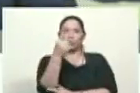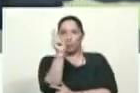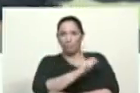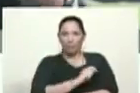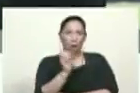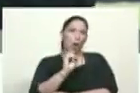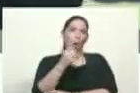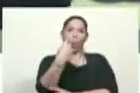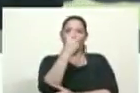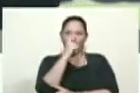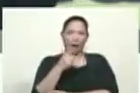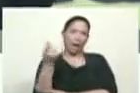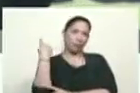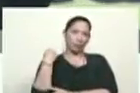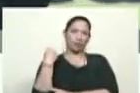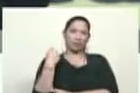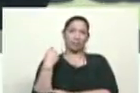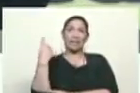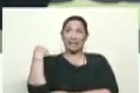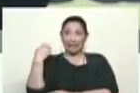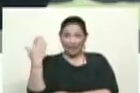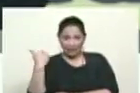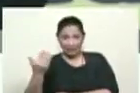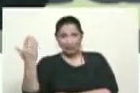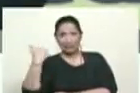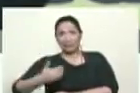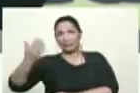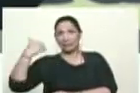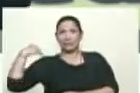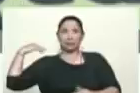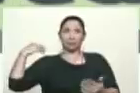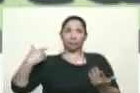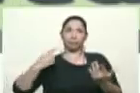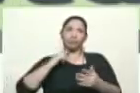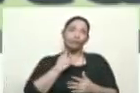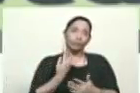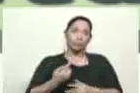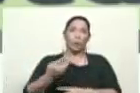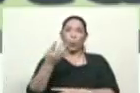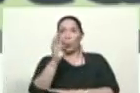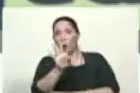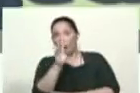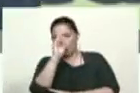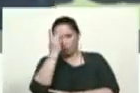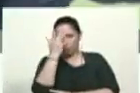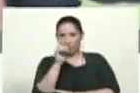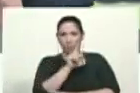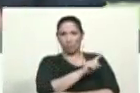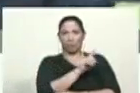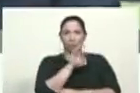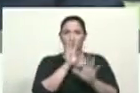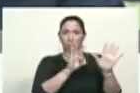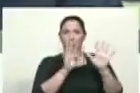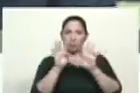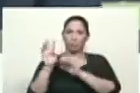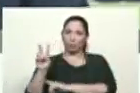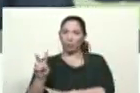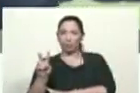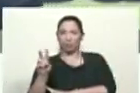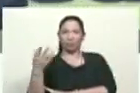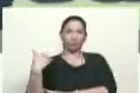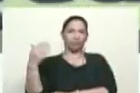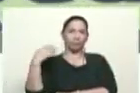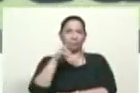año atrás. Viene desde aquellas acciones del 4 de febrero del 92, desde hace 27